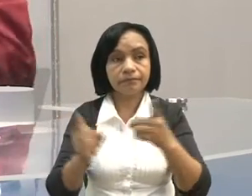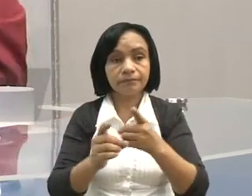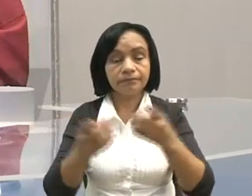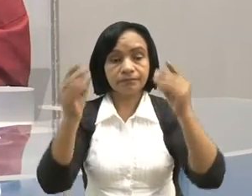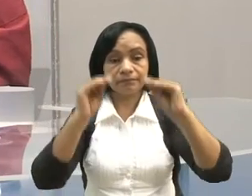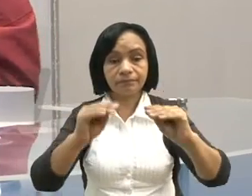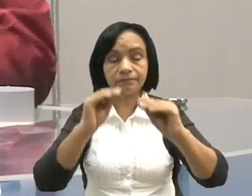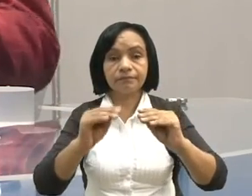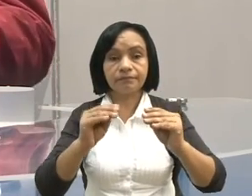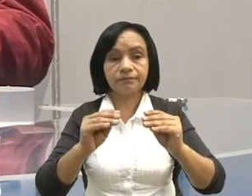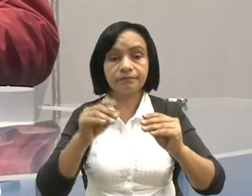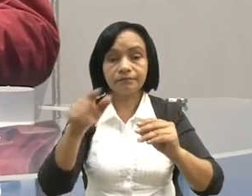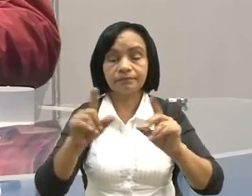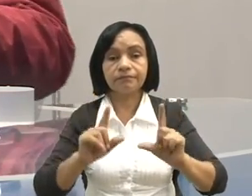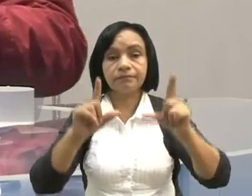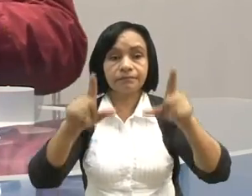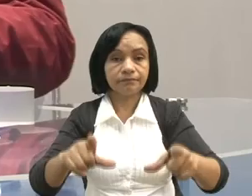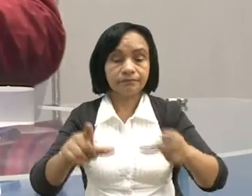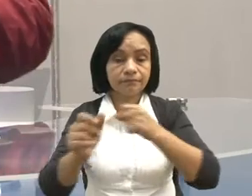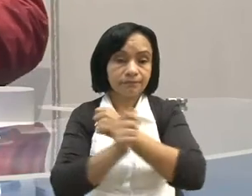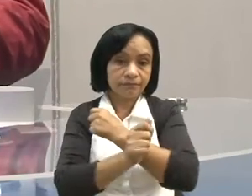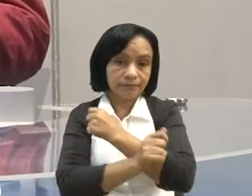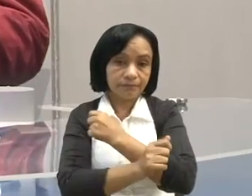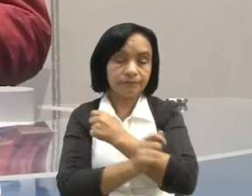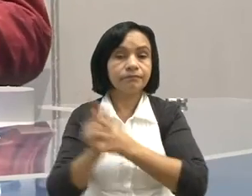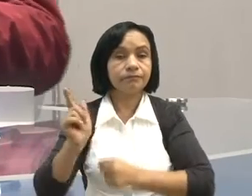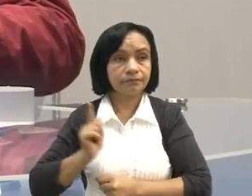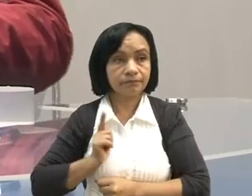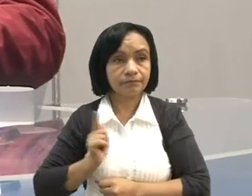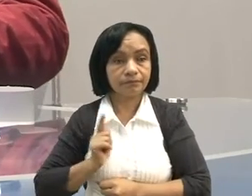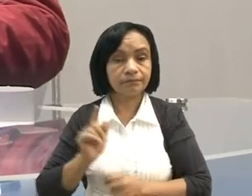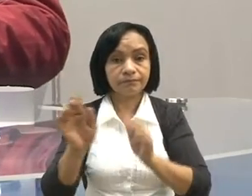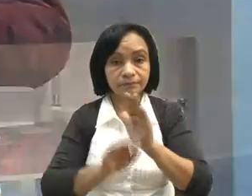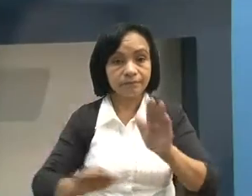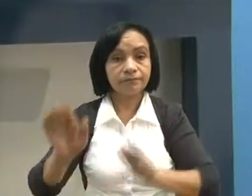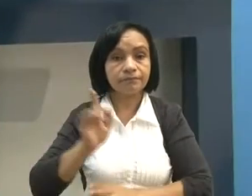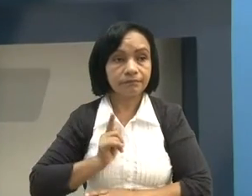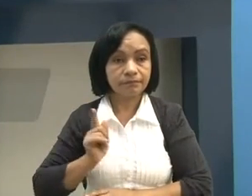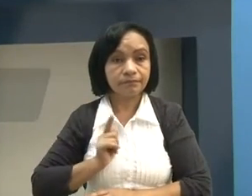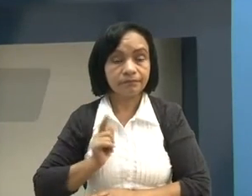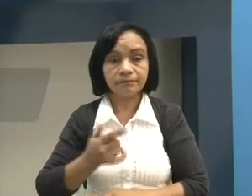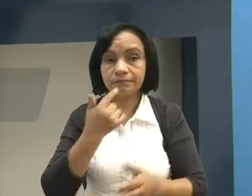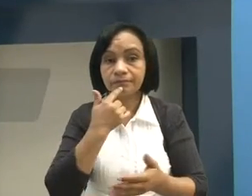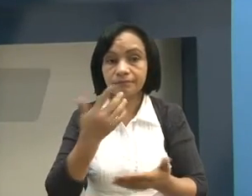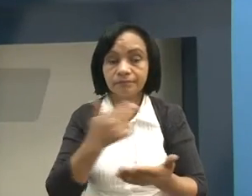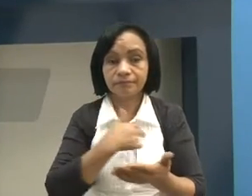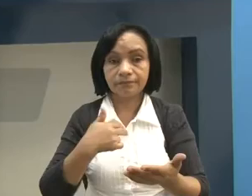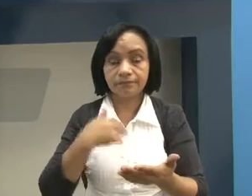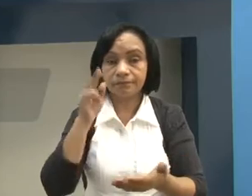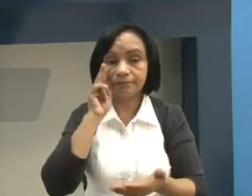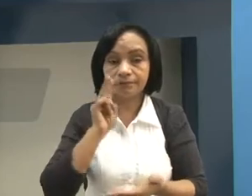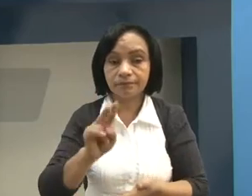de aprendizaje de esa matrícula, que como te digo, la cumplimos y sobrecumplimos, ¿no? ¿Por qué? Porque se hace una